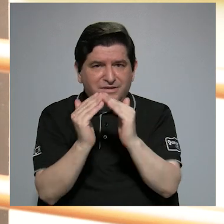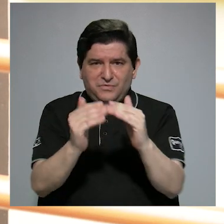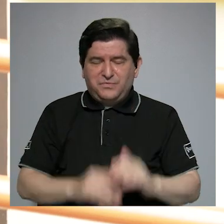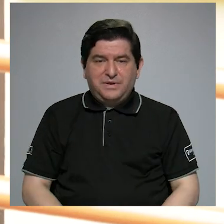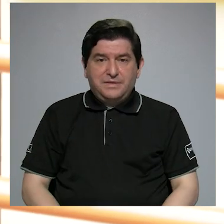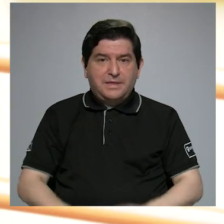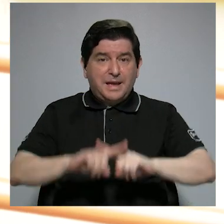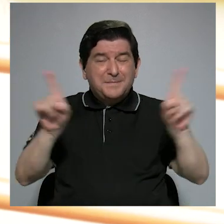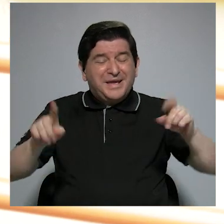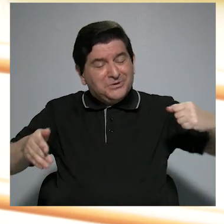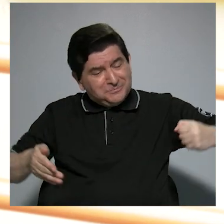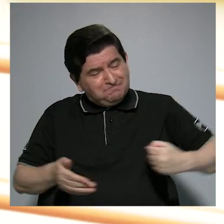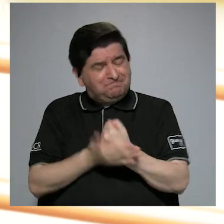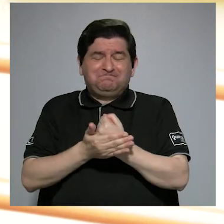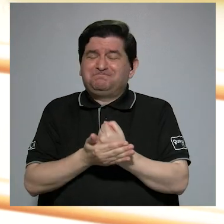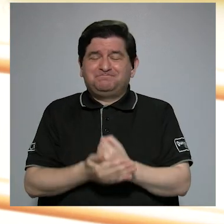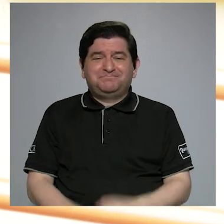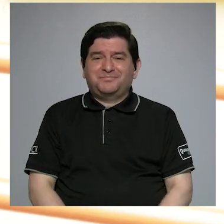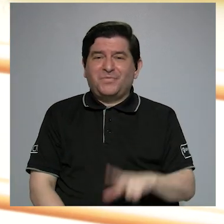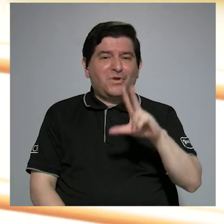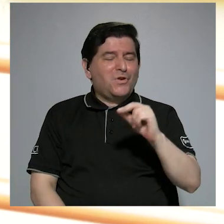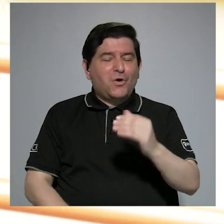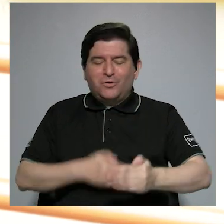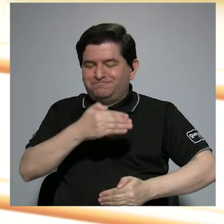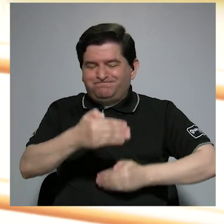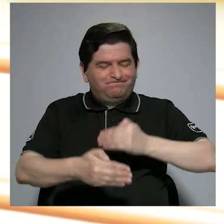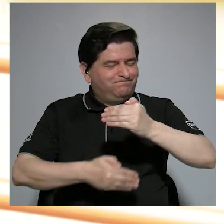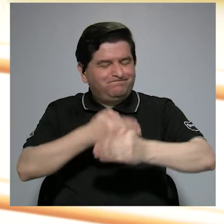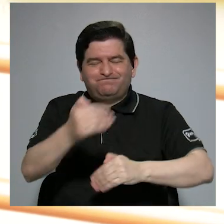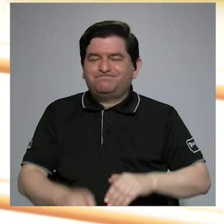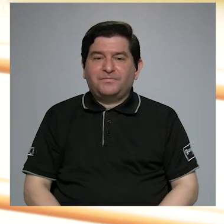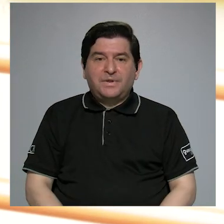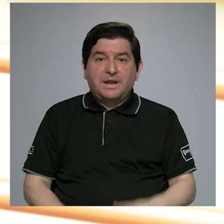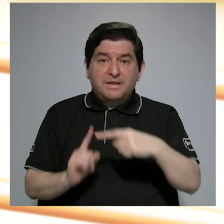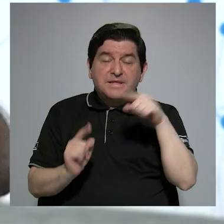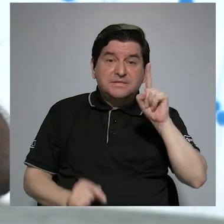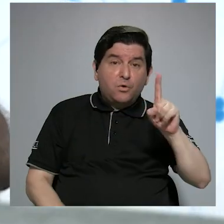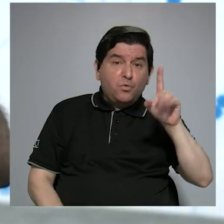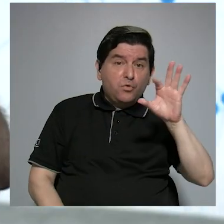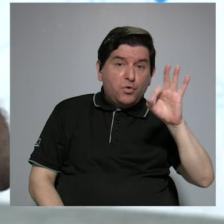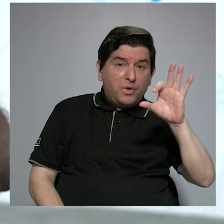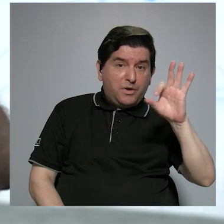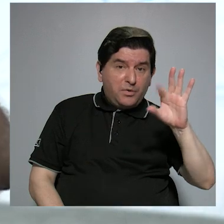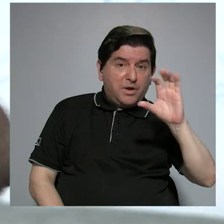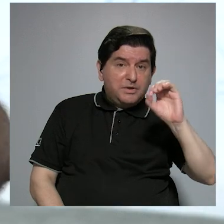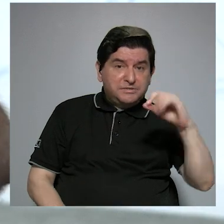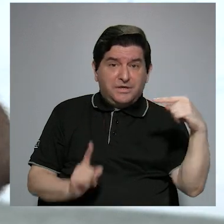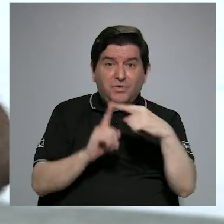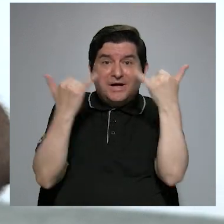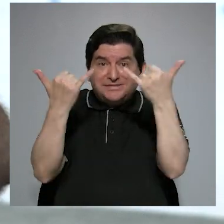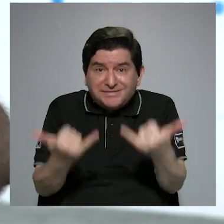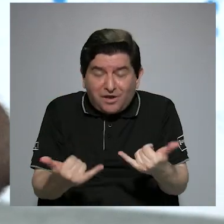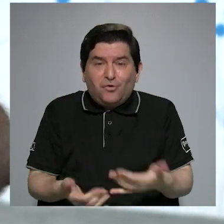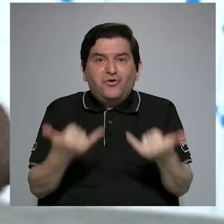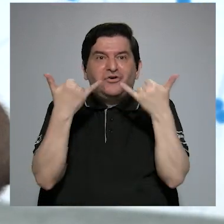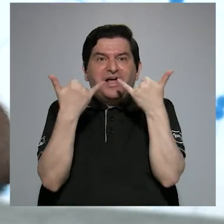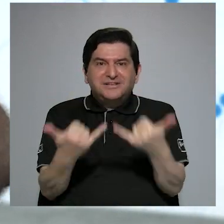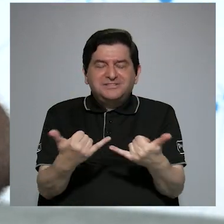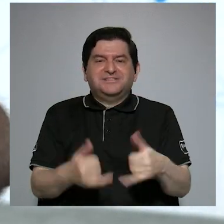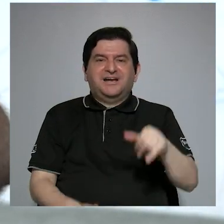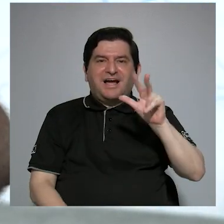comunidad, pero desgraciadamente no hemos dado los pasos necesarios. Imagínense, desde 1990 a hoy, ¿verdad?, ya